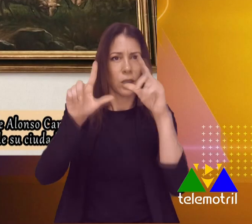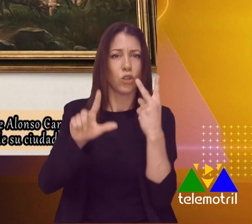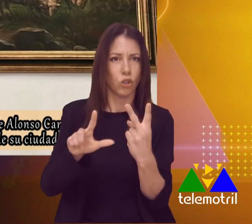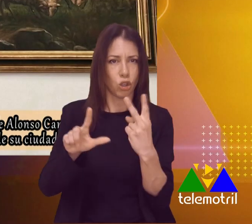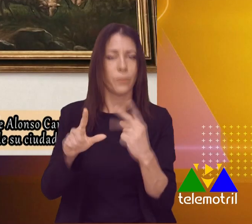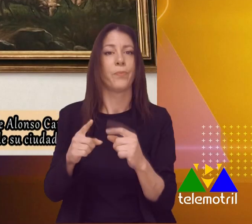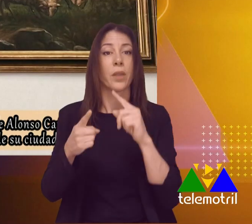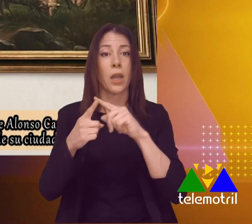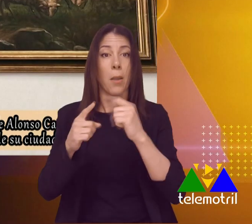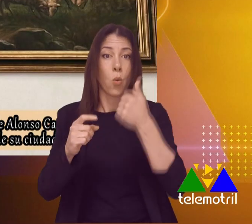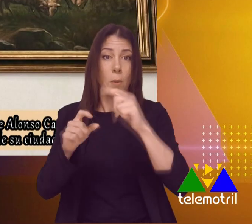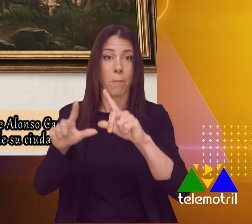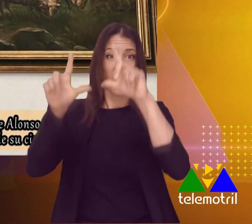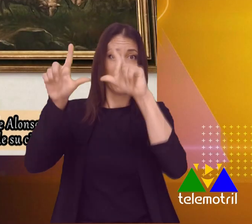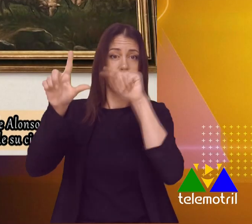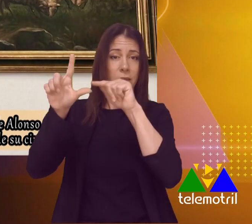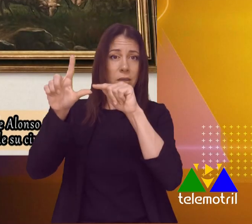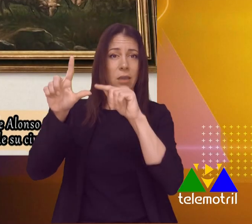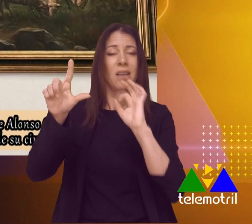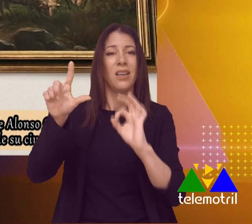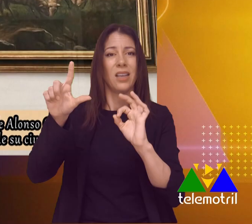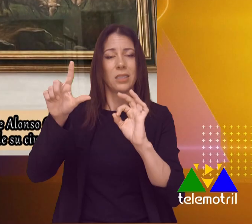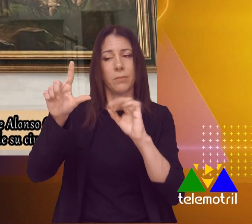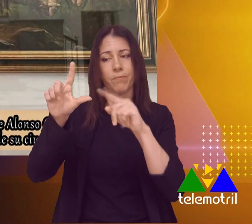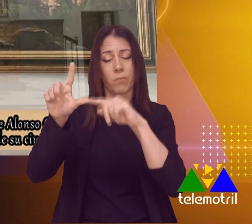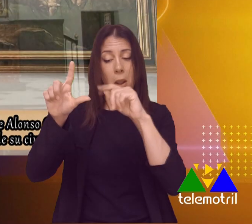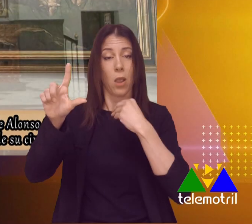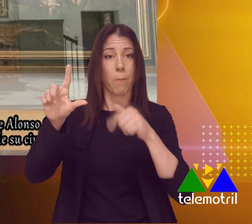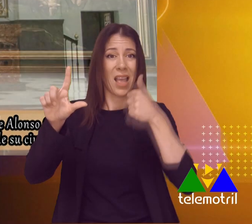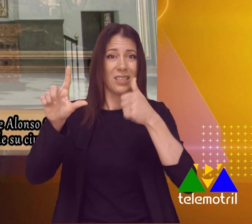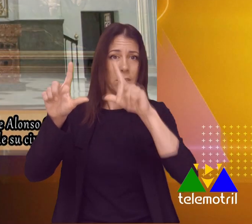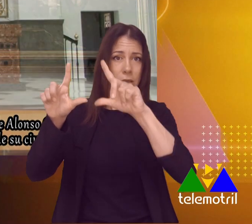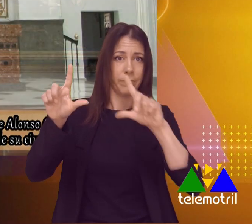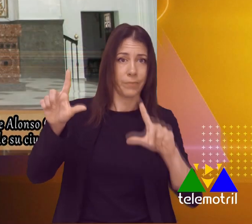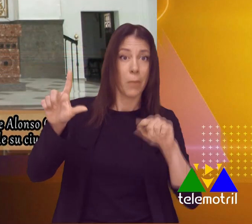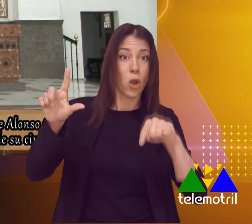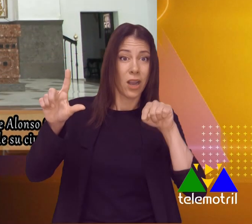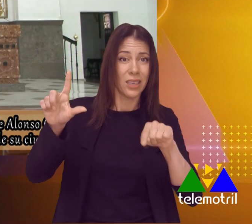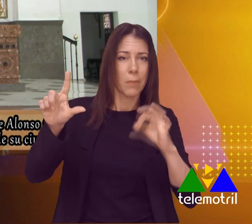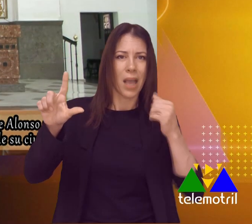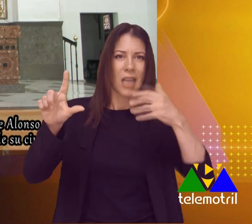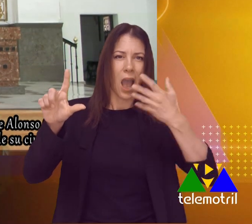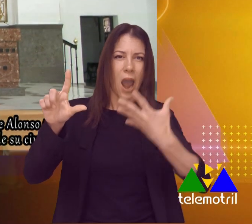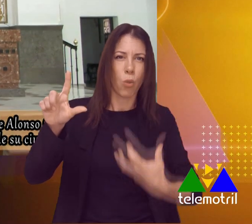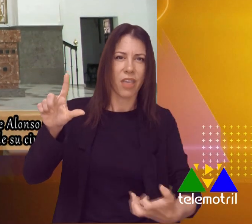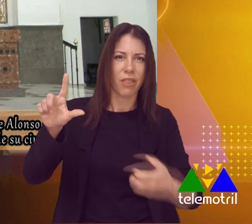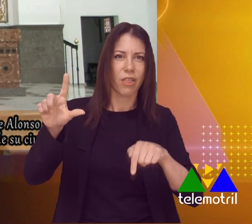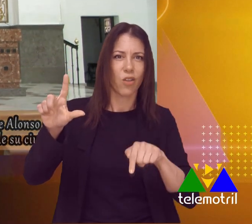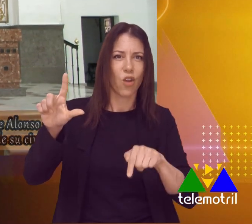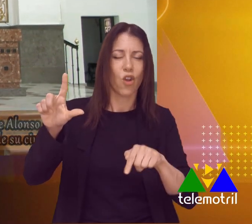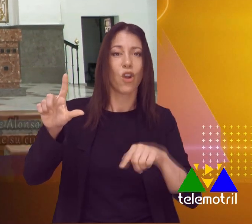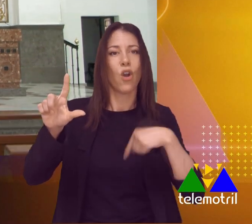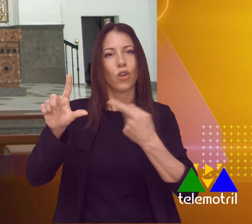el cuadro estaba más bajo, el de la Anunciación de la Virgen estaba más bajo, y lo coronaba el retablo de Buen Pastor, que estaba en la